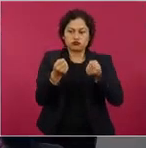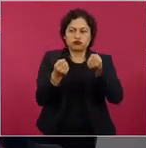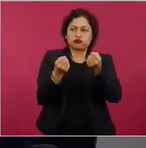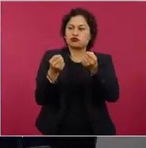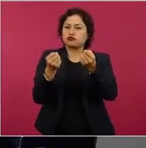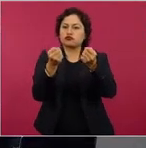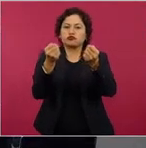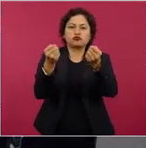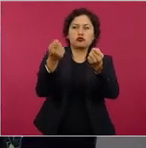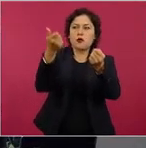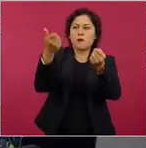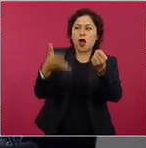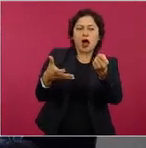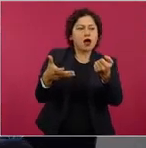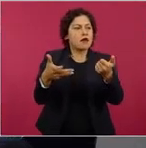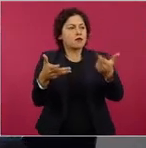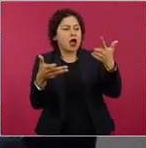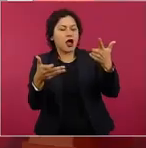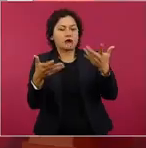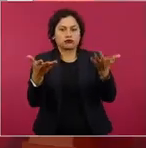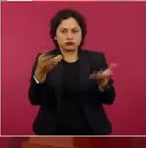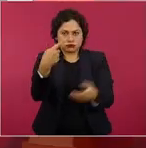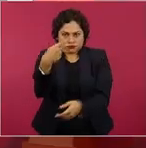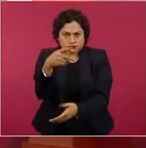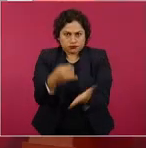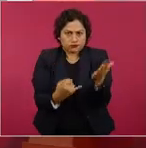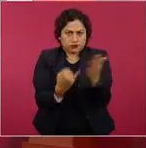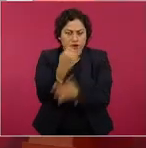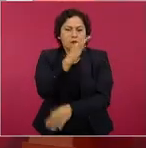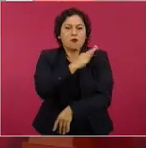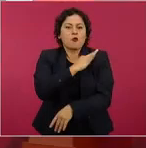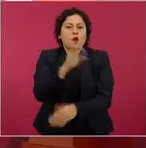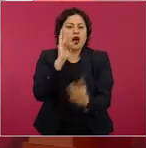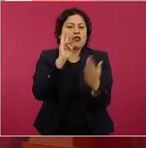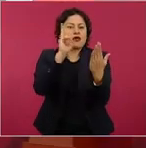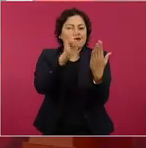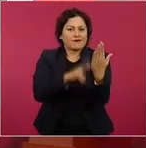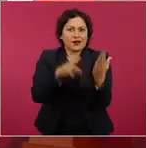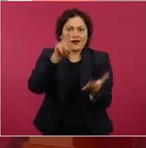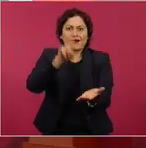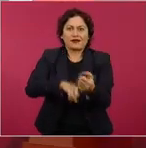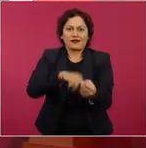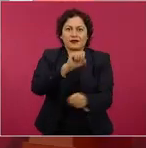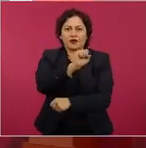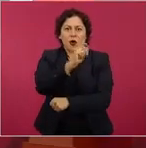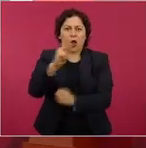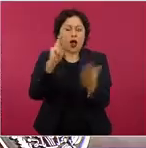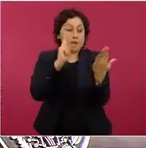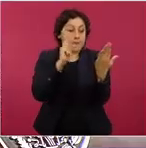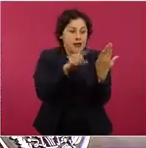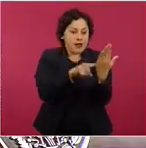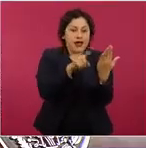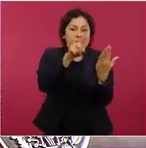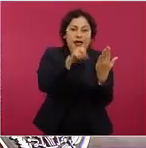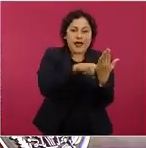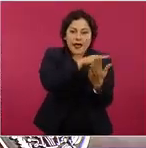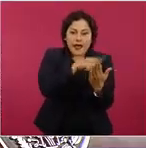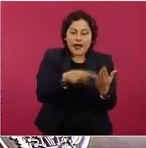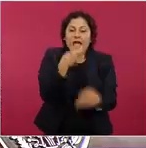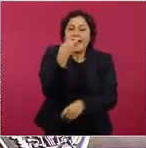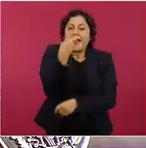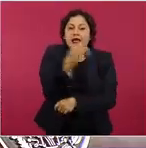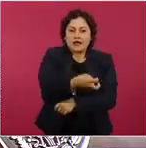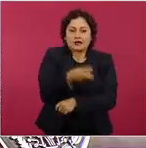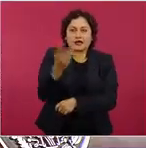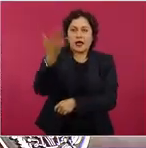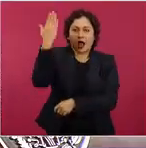compran. También pueden determinar ahí cuáles son las que han sido sancionadas y las que nunca han sido